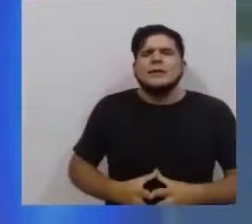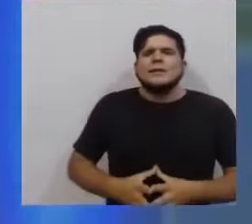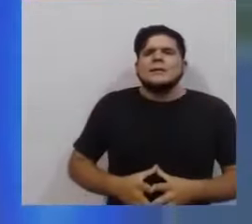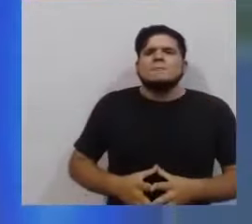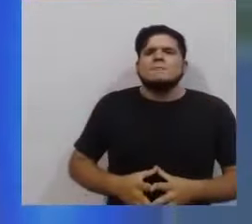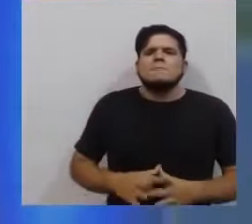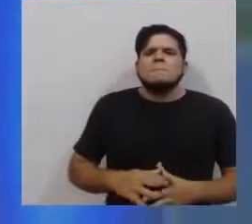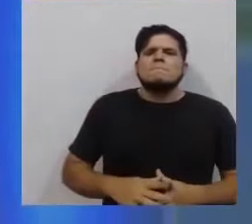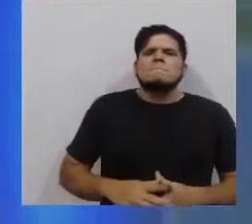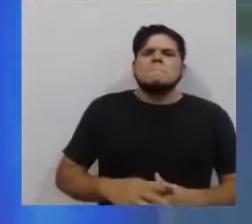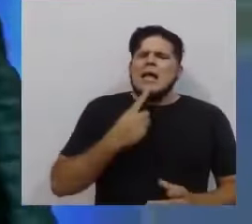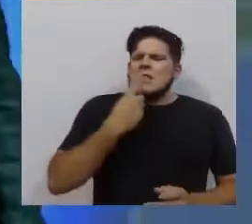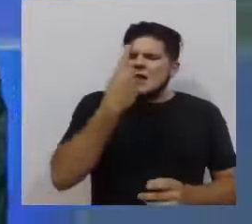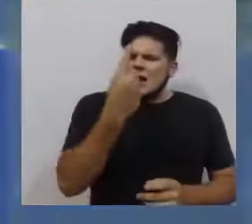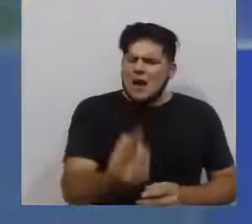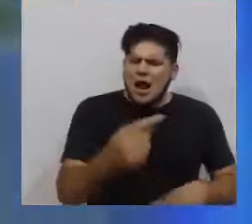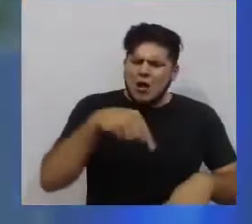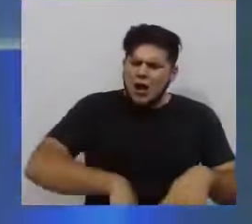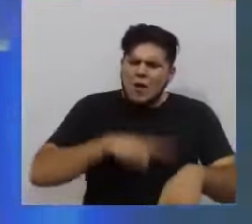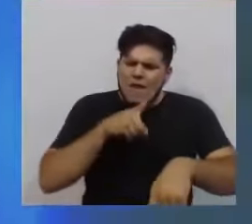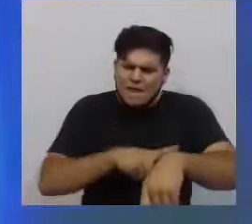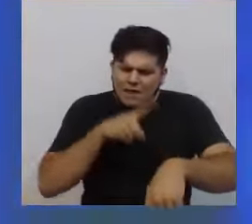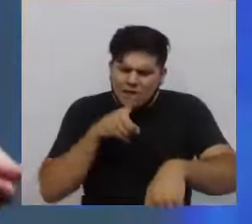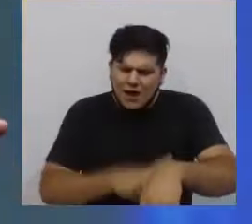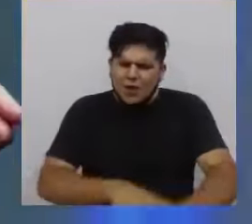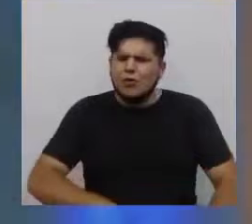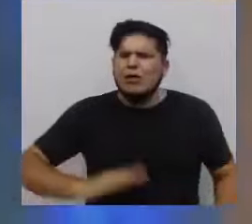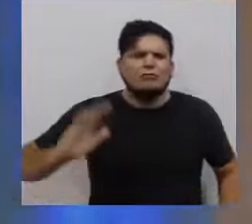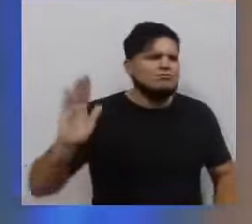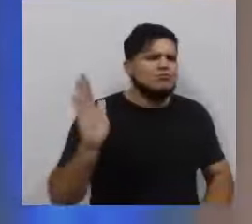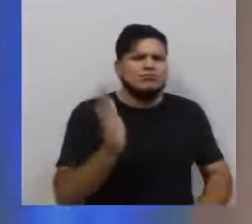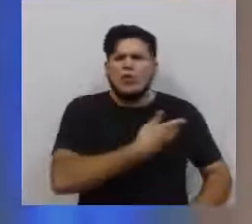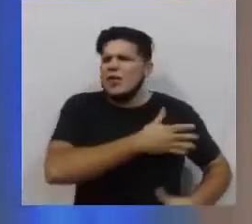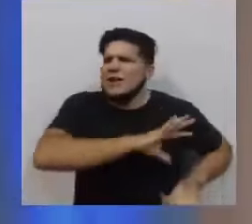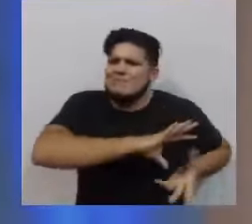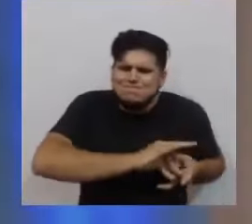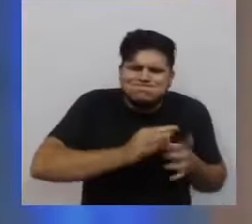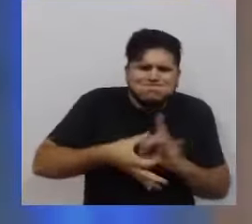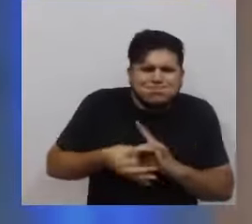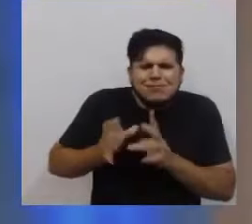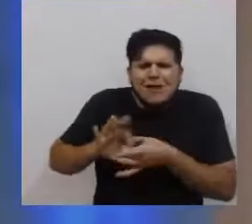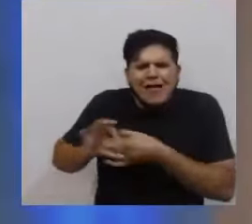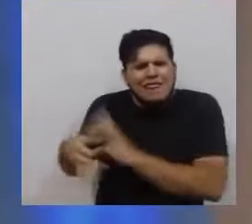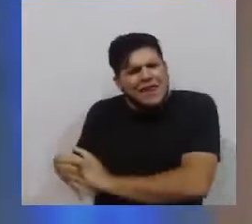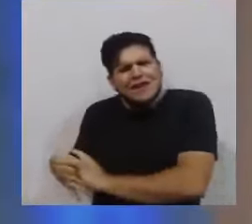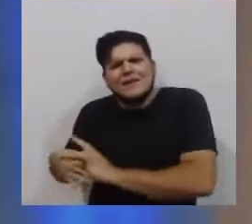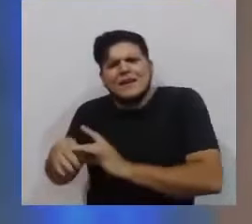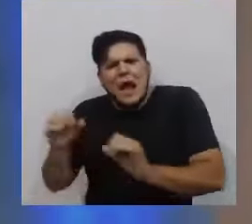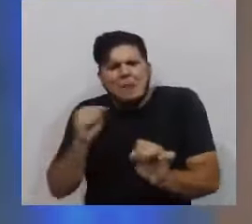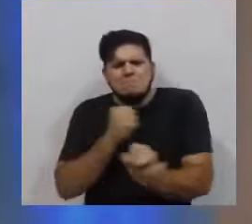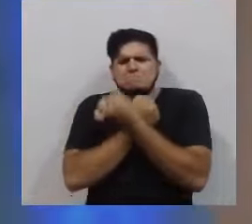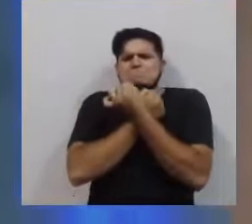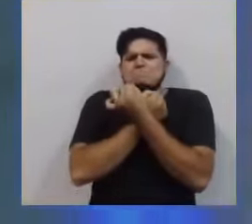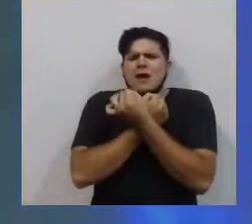toda cadena se rompe todo se quebranta señor toda enfermedad suelta esos cuerpos ahora vamos